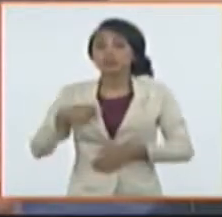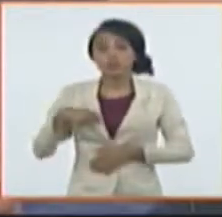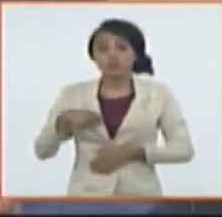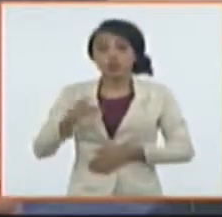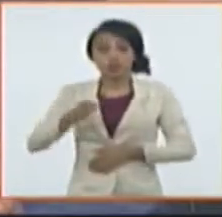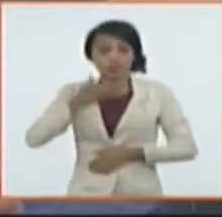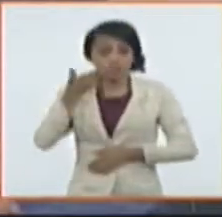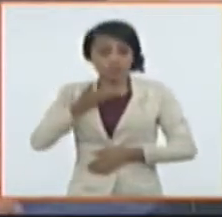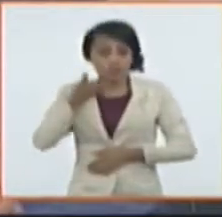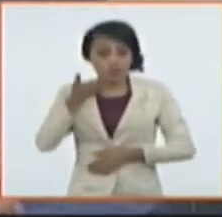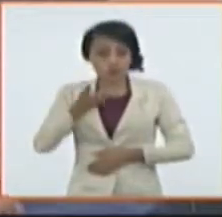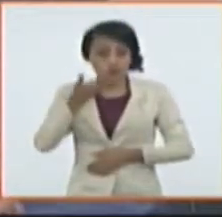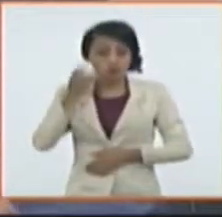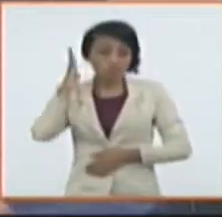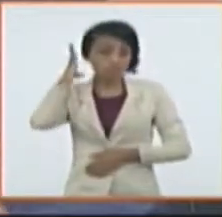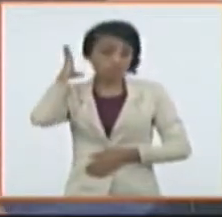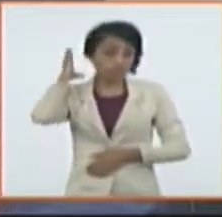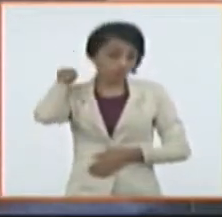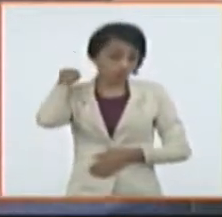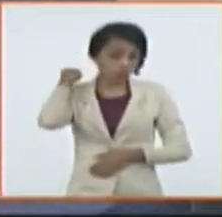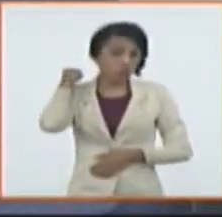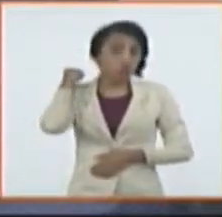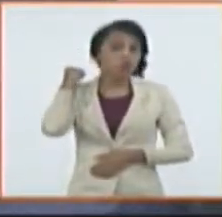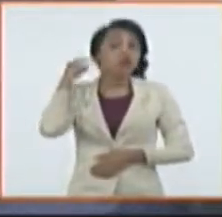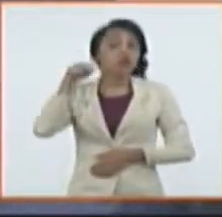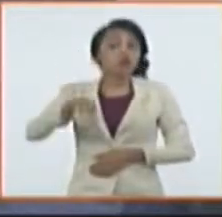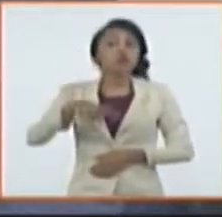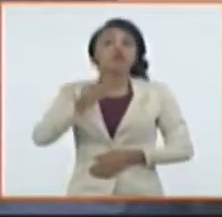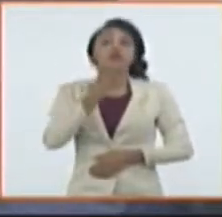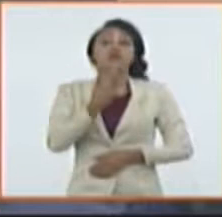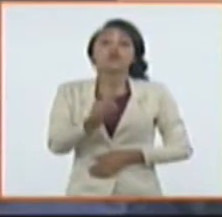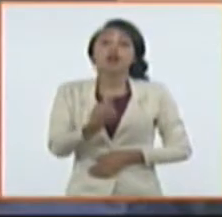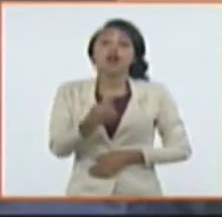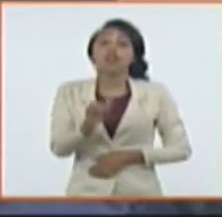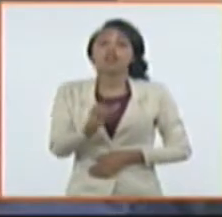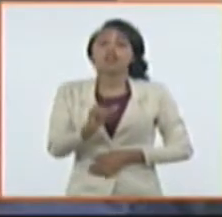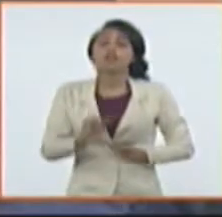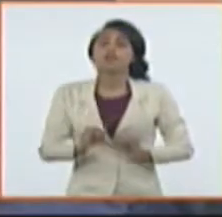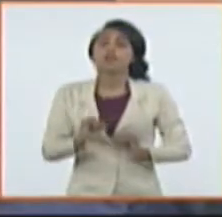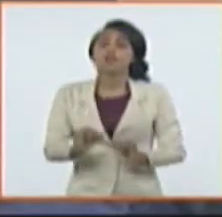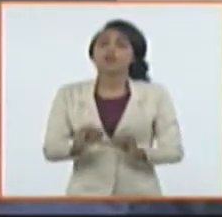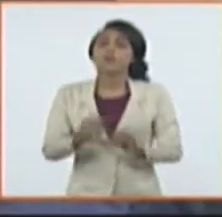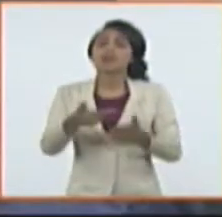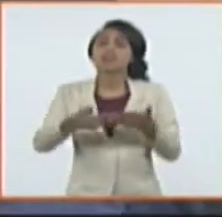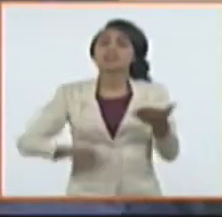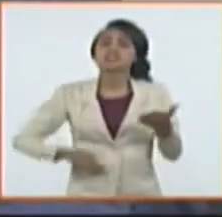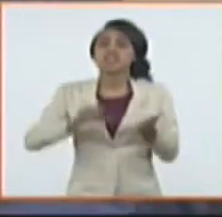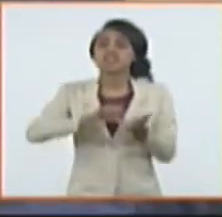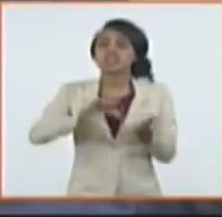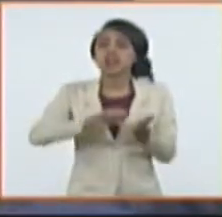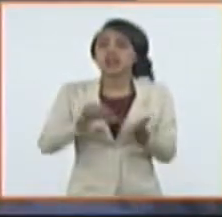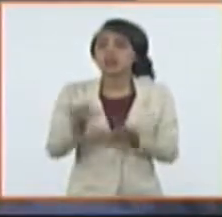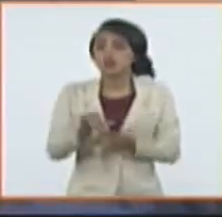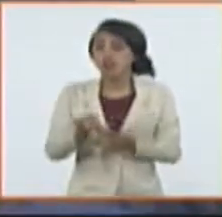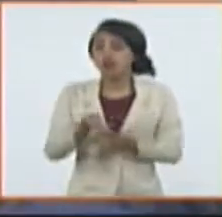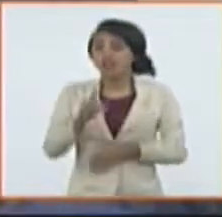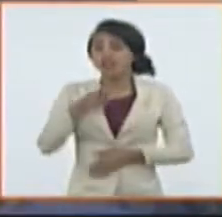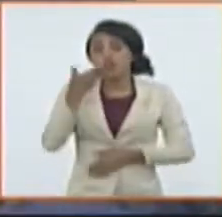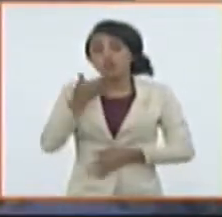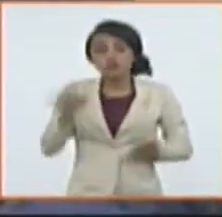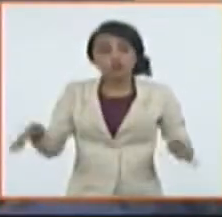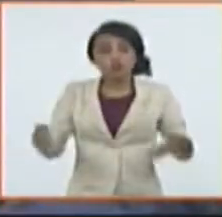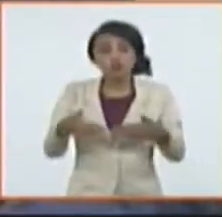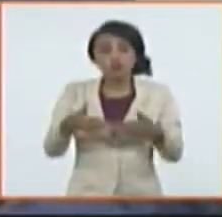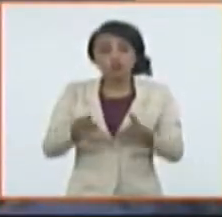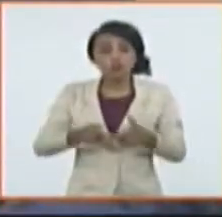Ejército o su presentación del informe central del Congreso, como en el discurso de clausura del Congreso, están todos